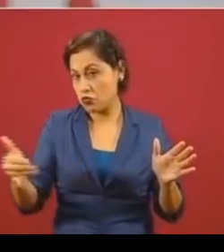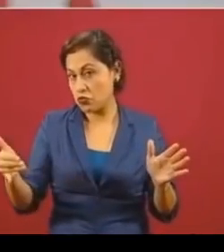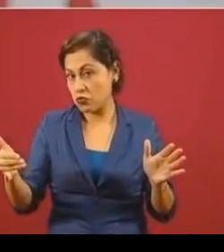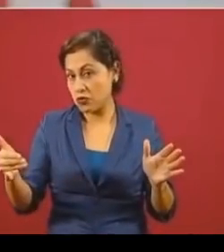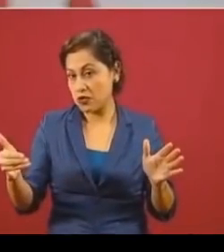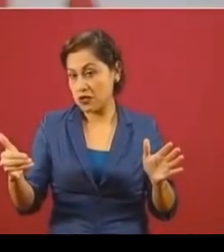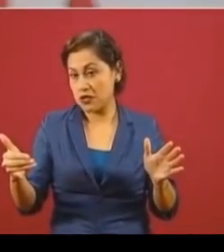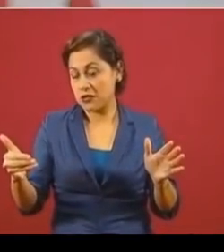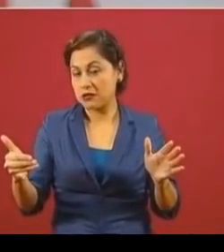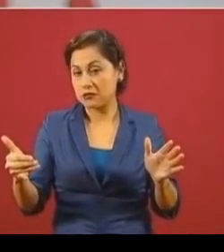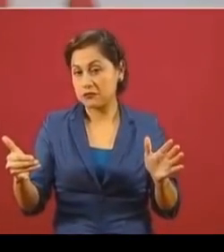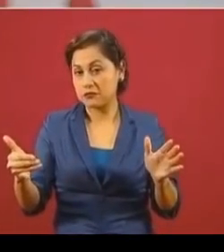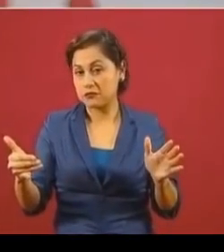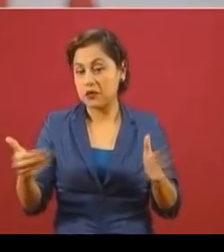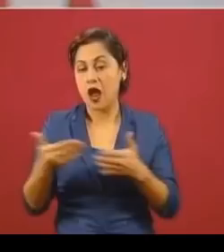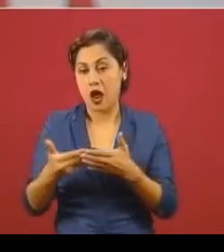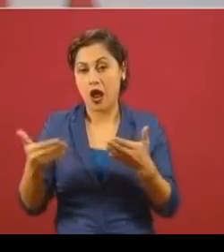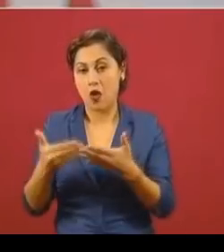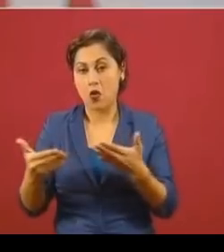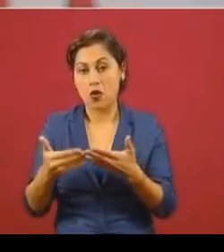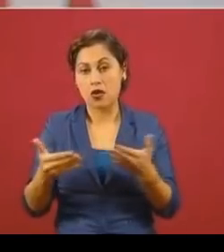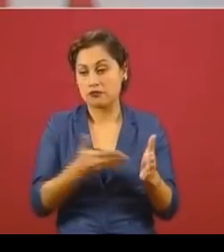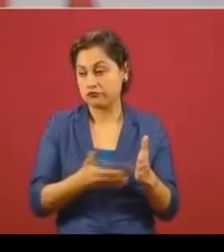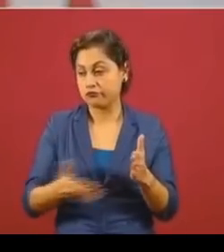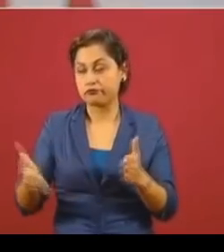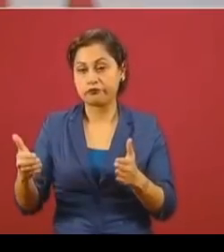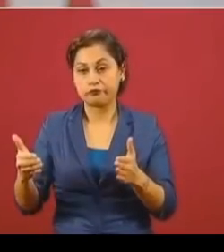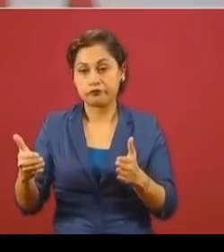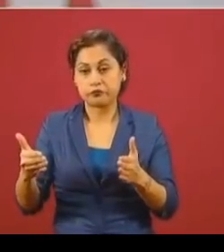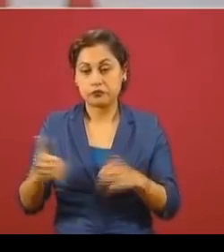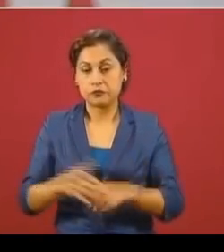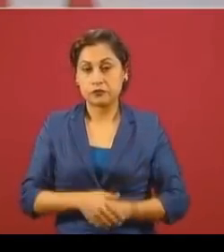hasta nuestros días,